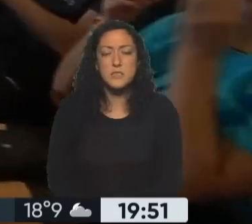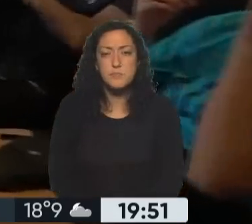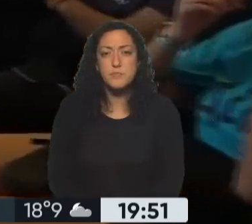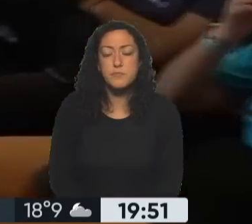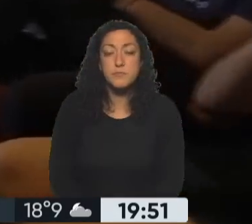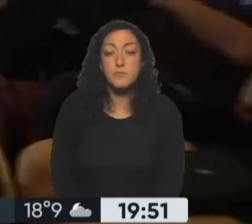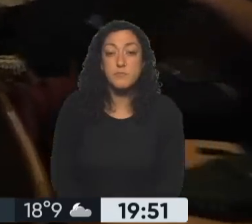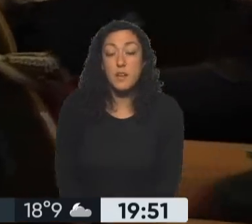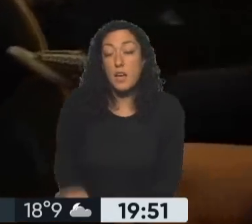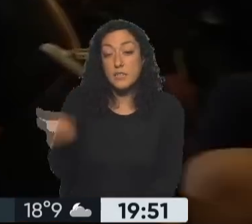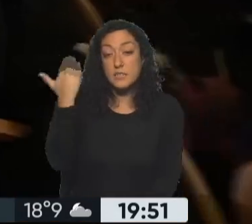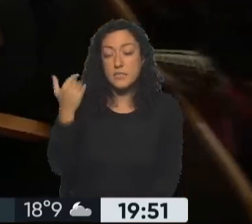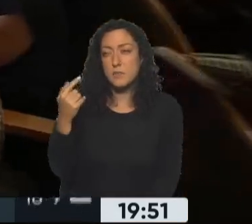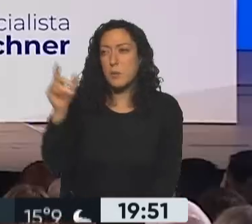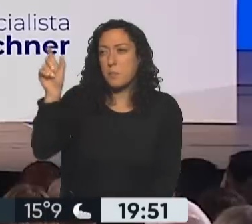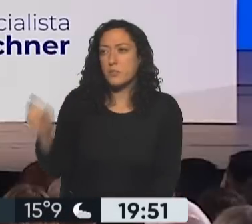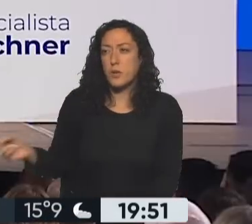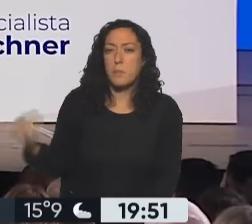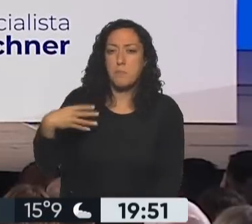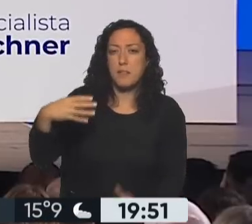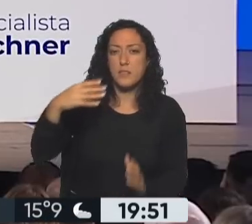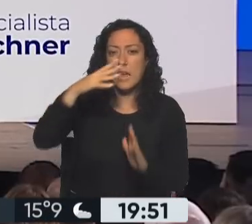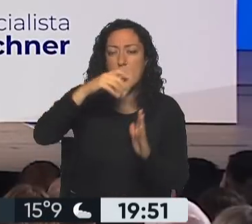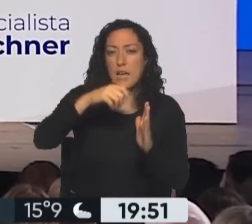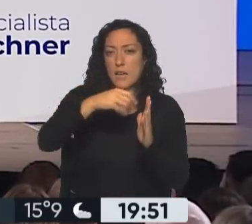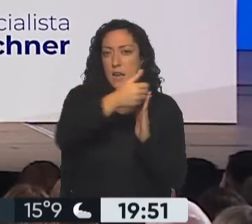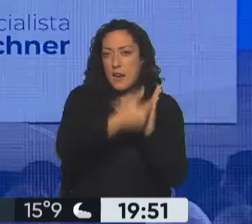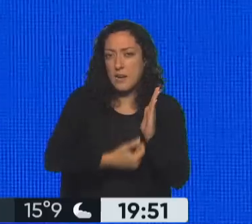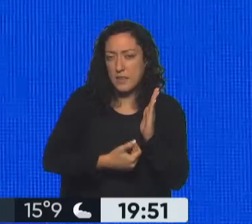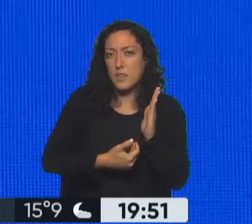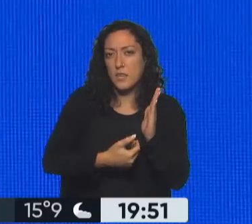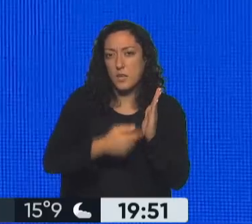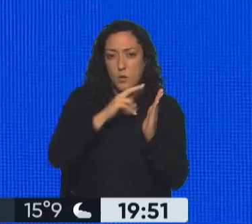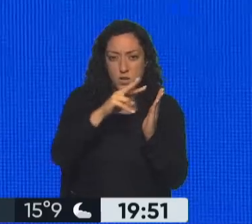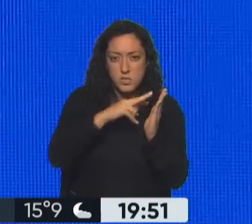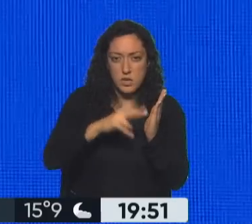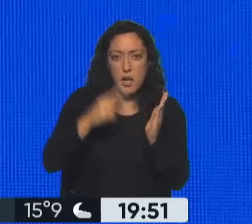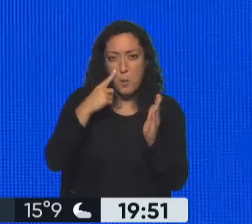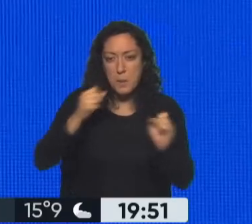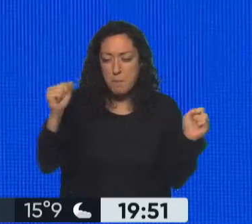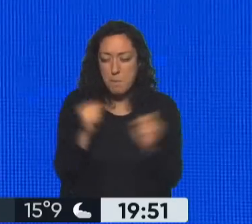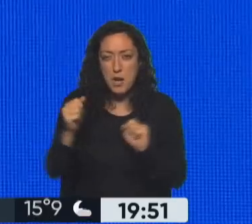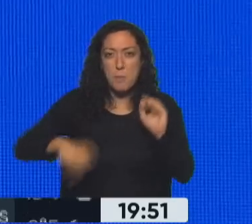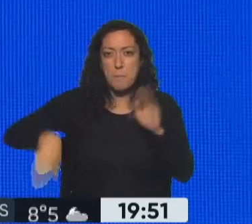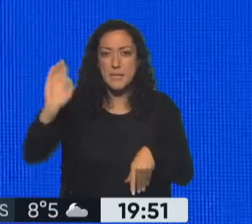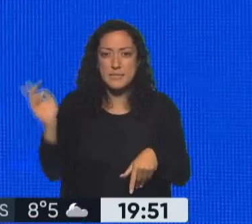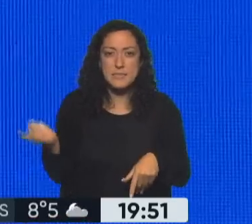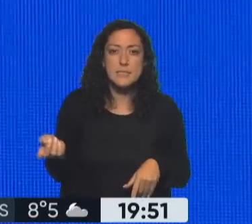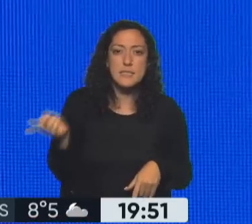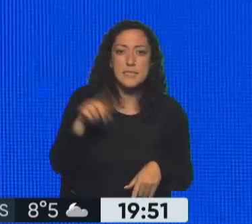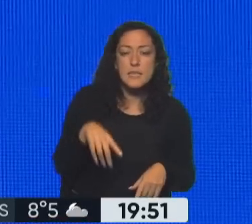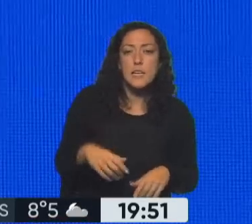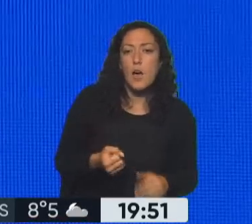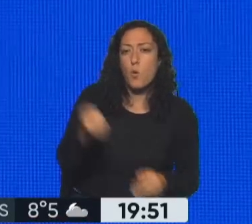ayer estaba leyendo, alguien me mandó un artículo y todos hacen competencia a ver quién es más malo y quién va a ajustar